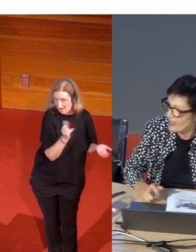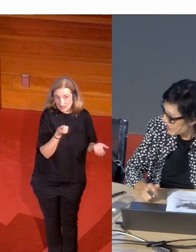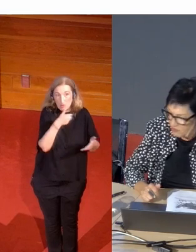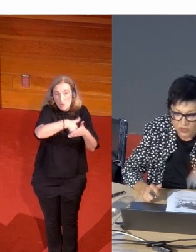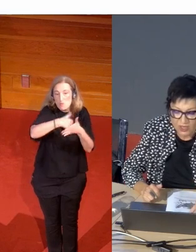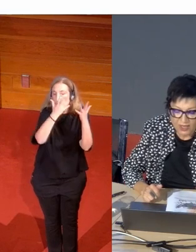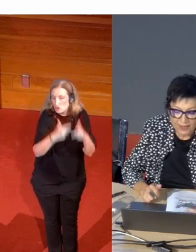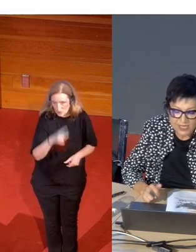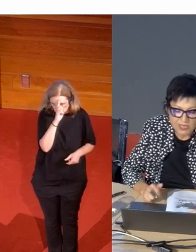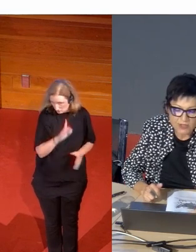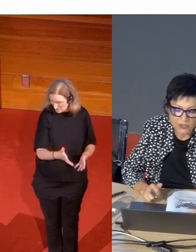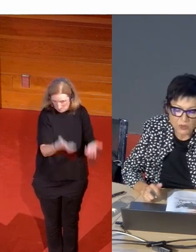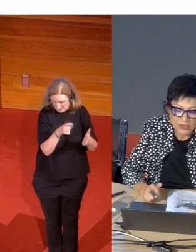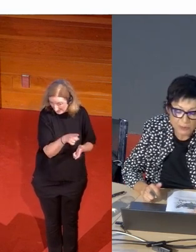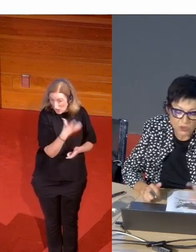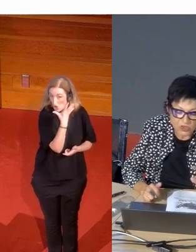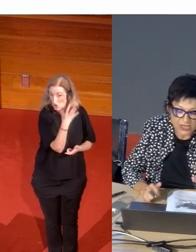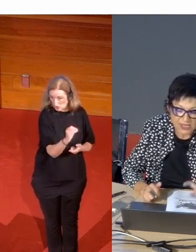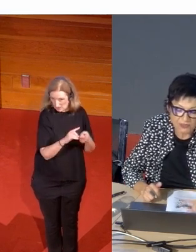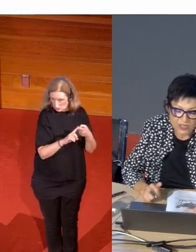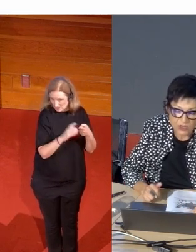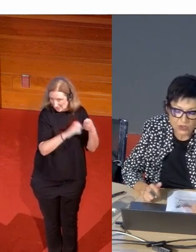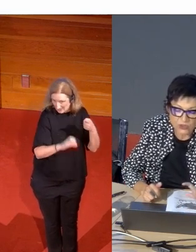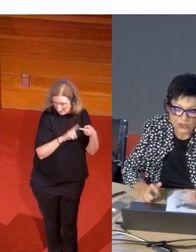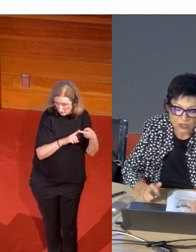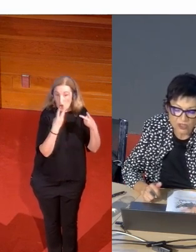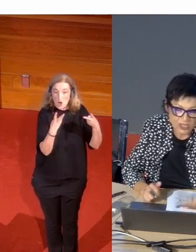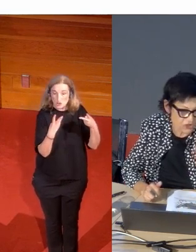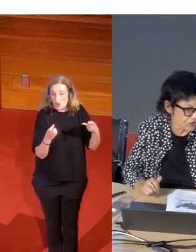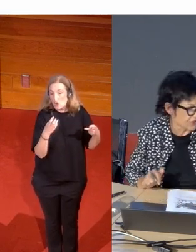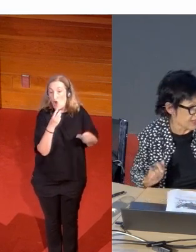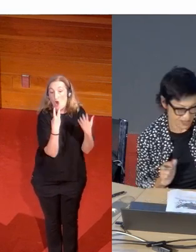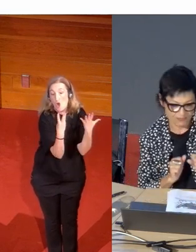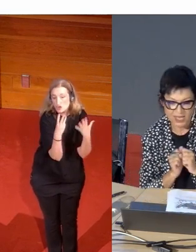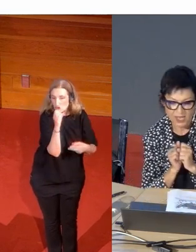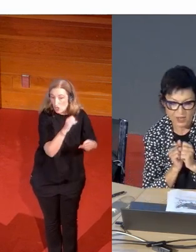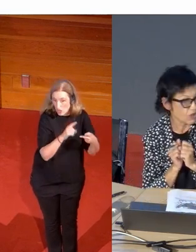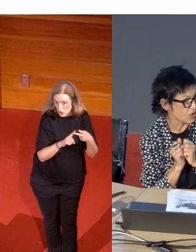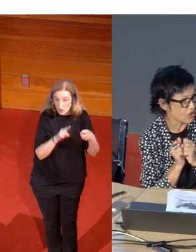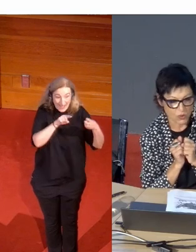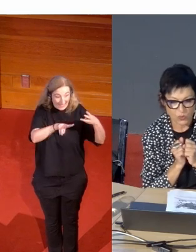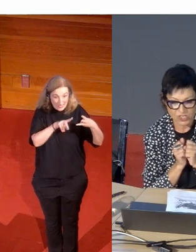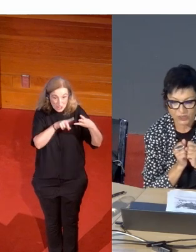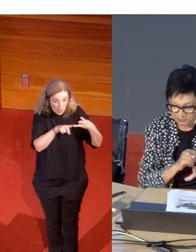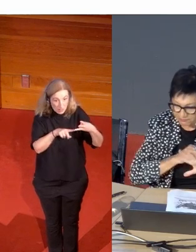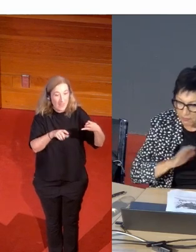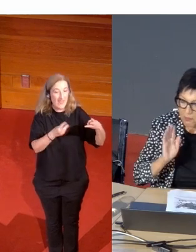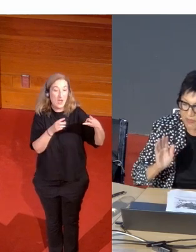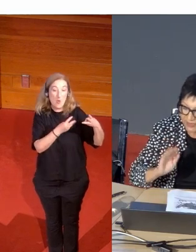a ganar con lo cual ya sabemos que se va a llevar los 50 votos de California los 8 de Oregón Y los 12 de